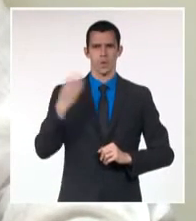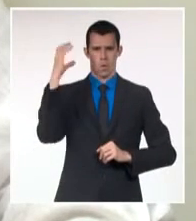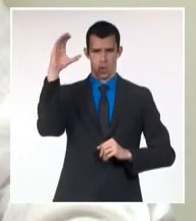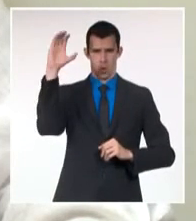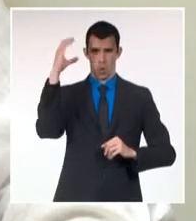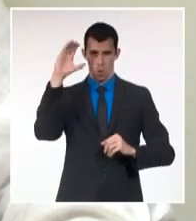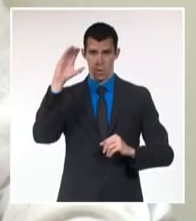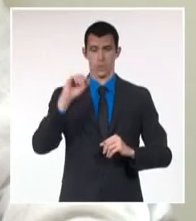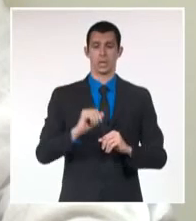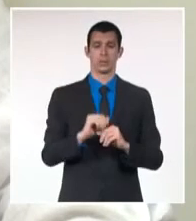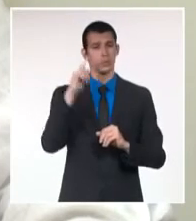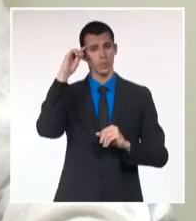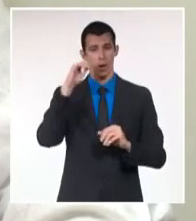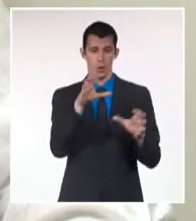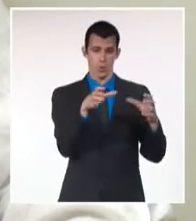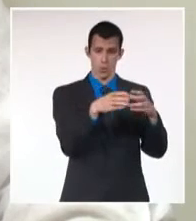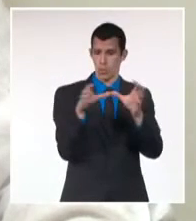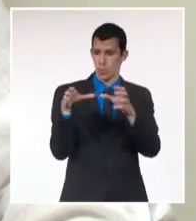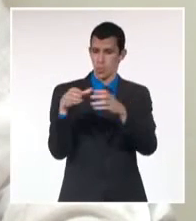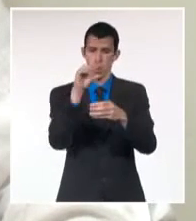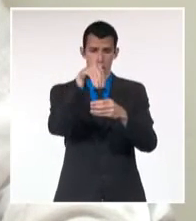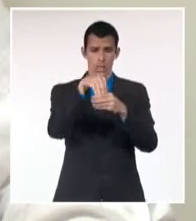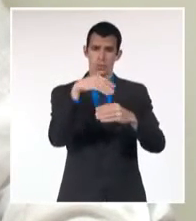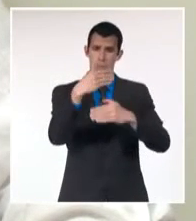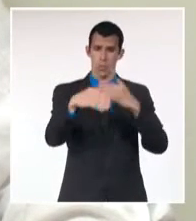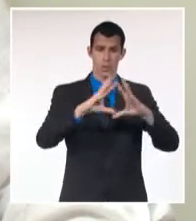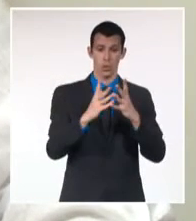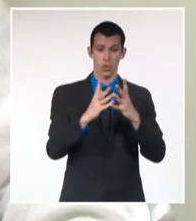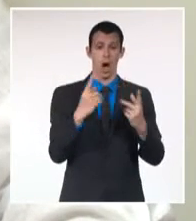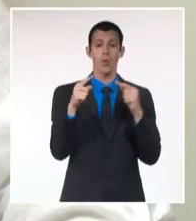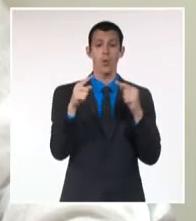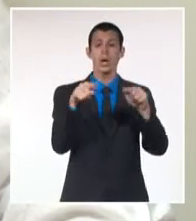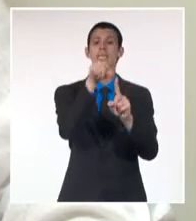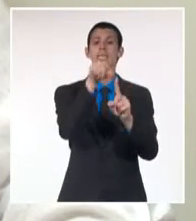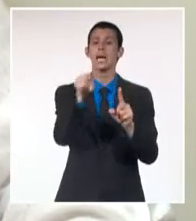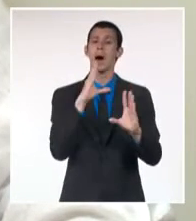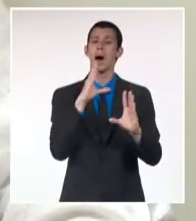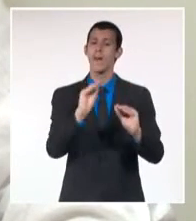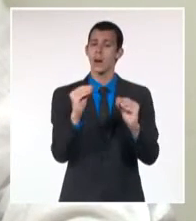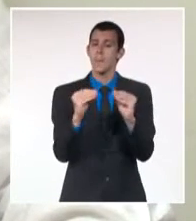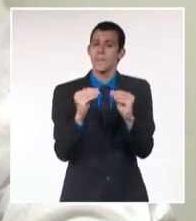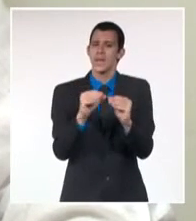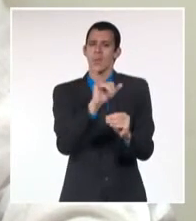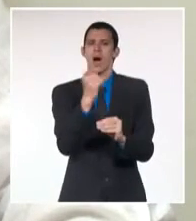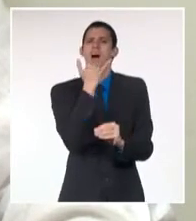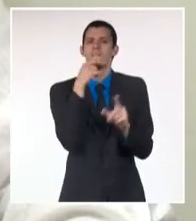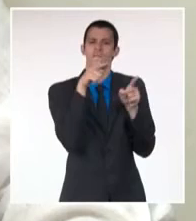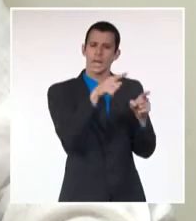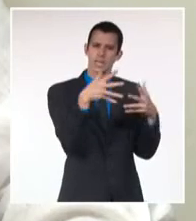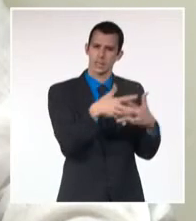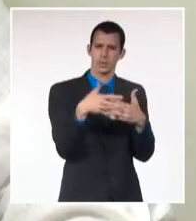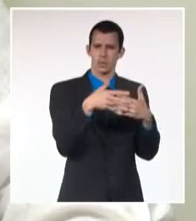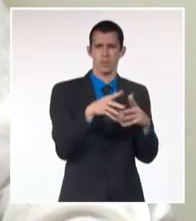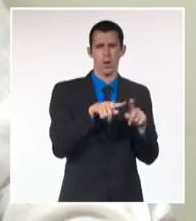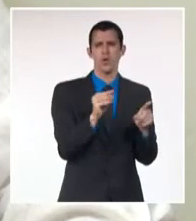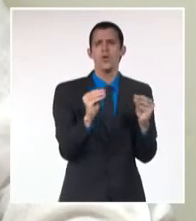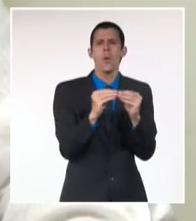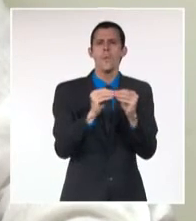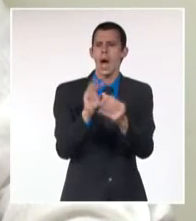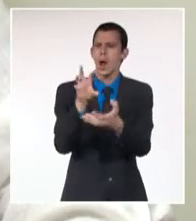seguridad, algunos de ellos que afectan la seguridad interna de los Estados Unidos, en el caso de un país que usted considera que auspicia el terrorismo. O sea, es